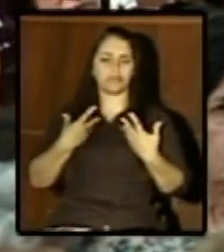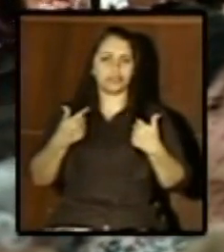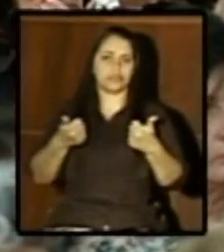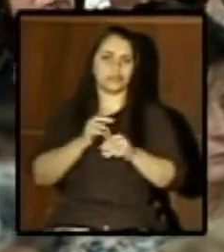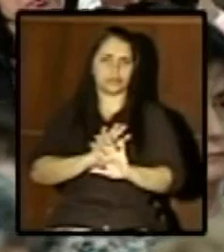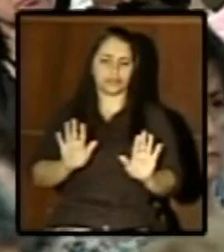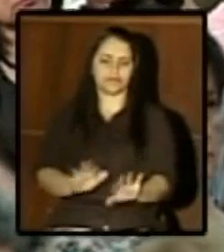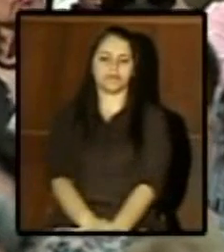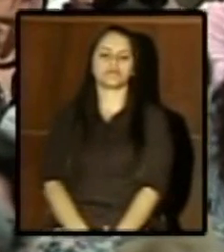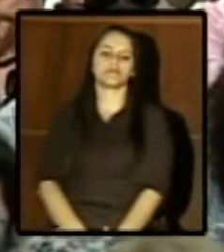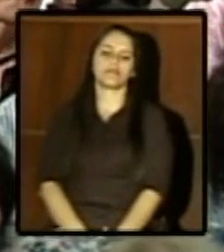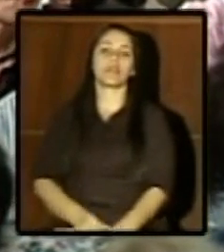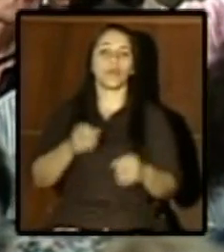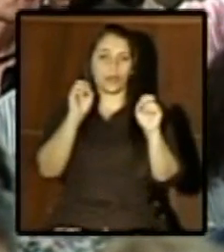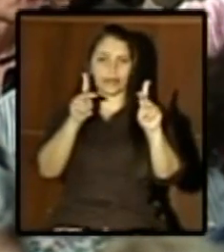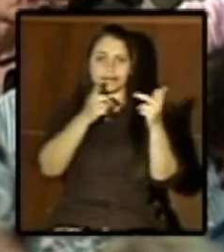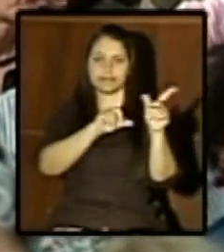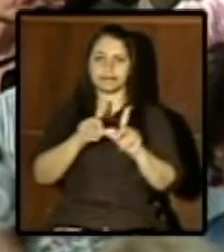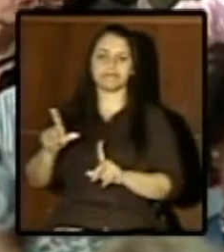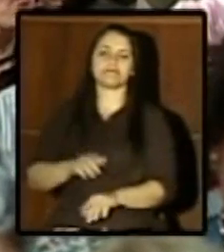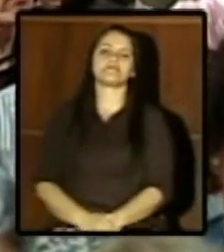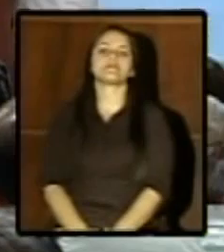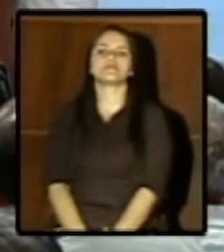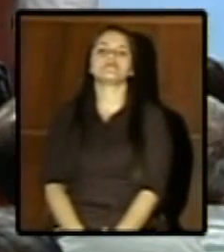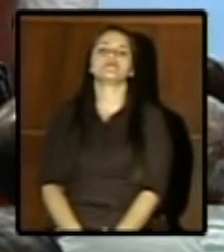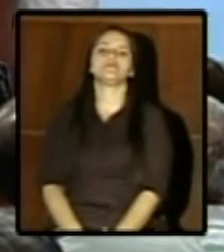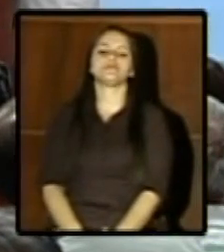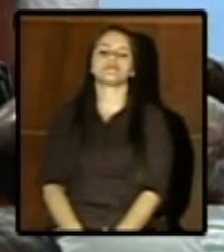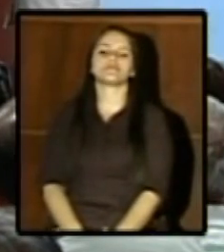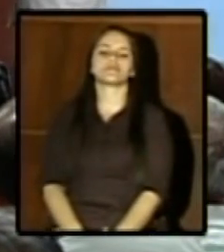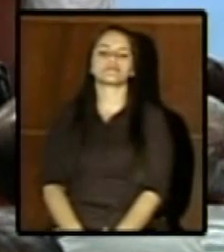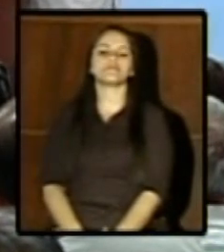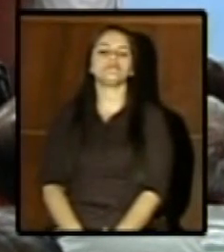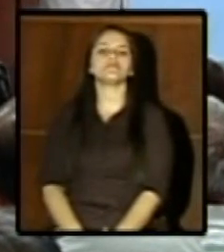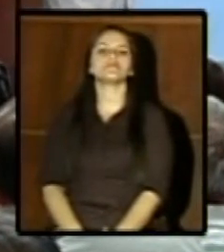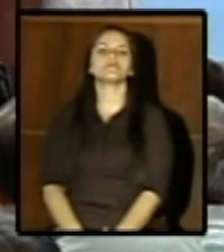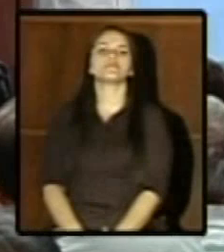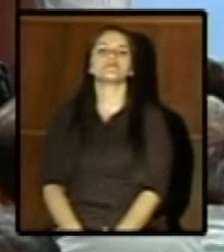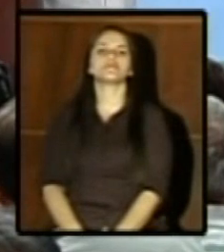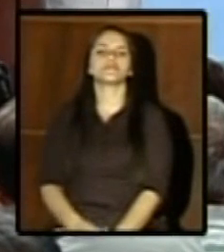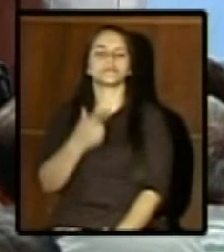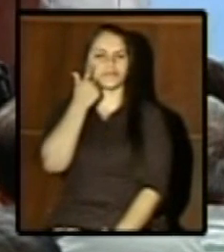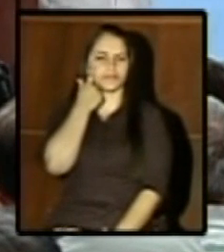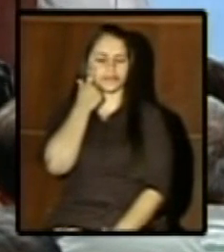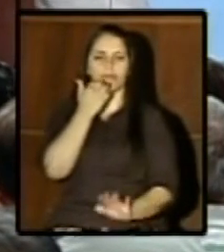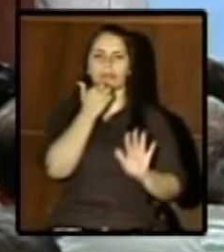esas estructuras que te están atacando y puedes incluso aliviarte. Es distinto.